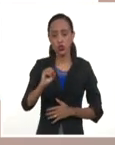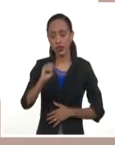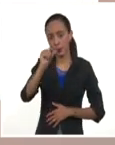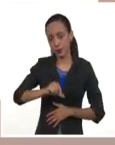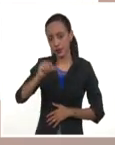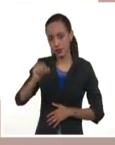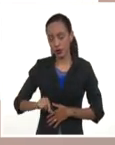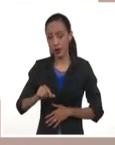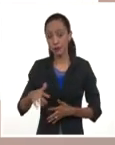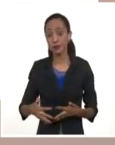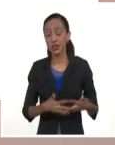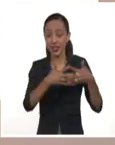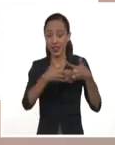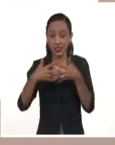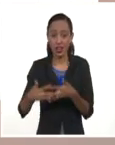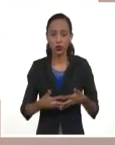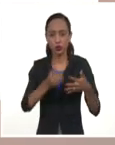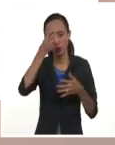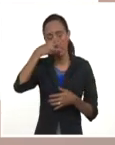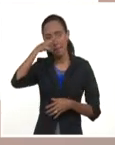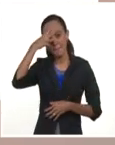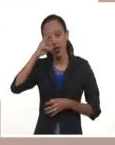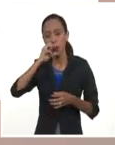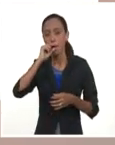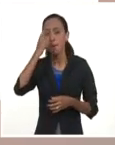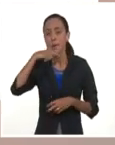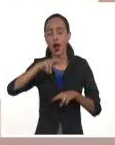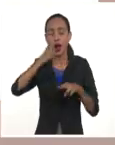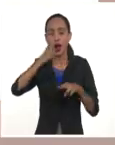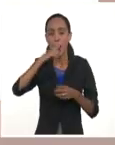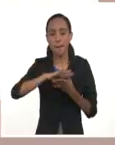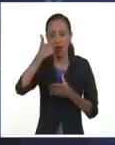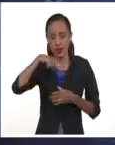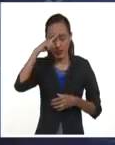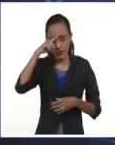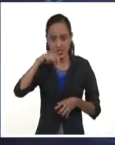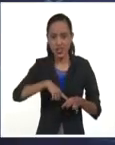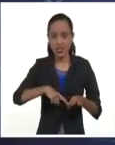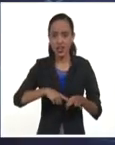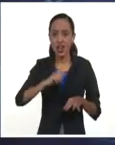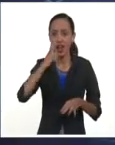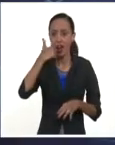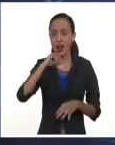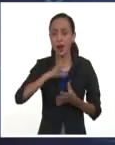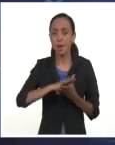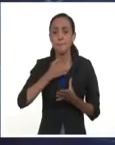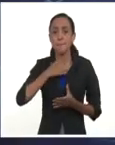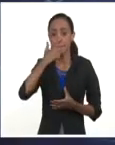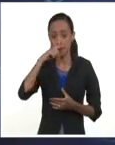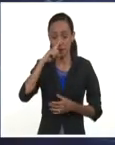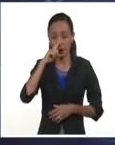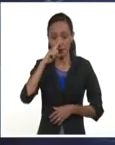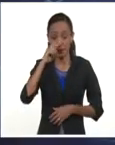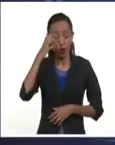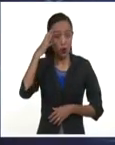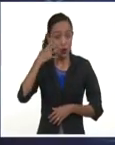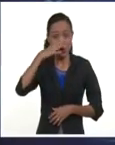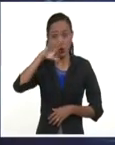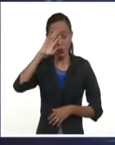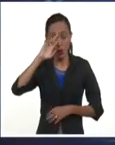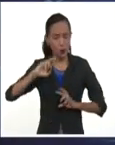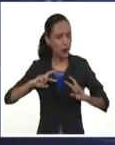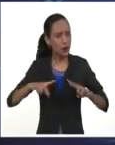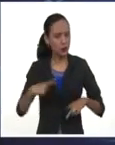desde Estados Unidos, México, Bahamas e Islas Caimán. El gobierno cubano ha reiterado en múltiples escenarios